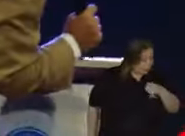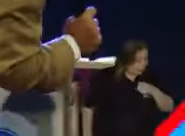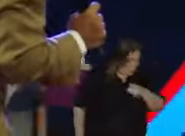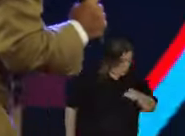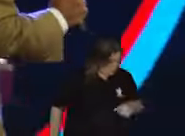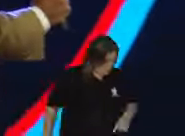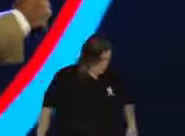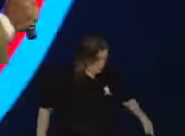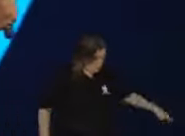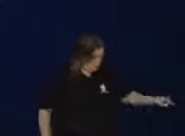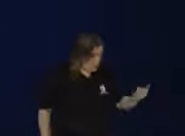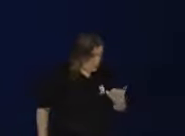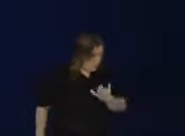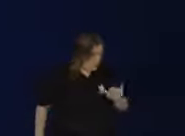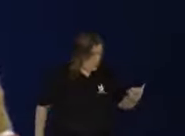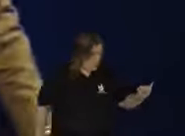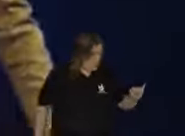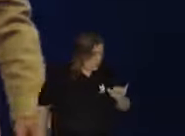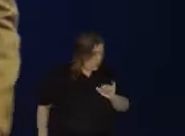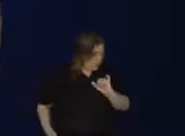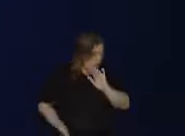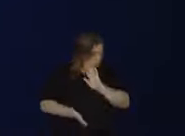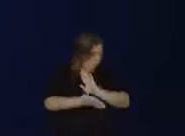blanco. ¡Wow!